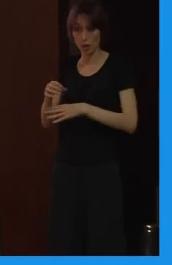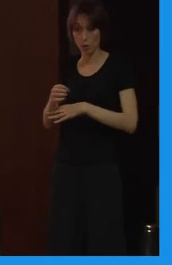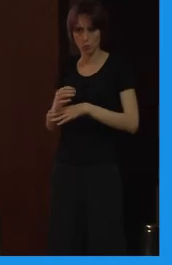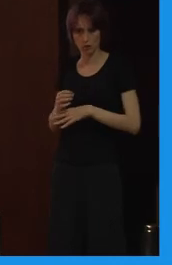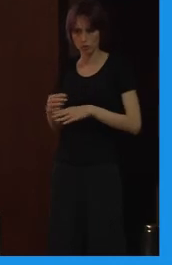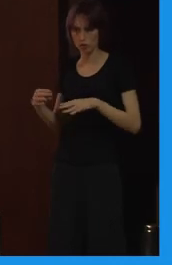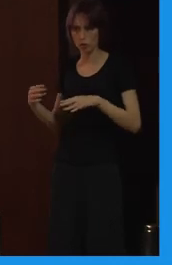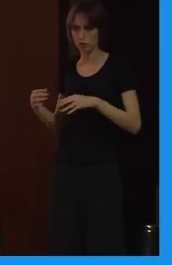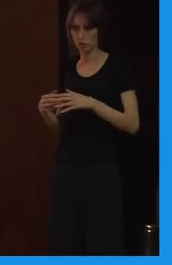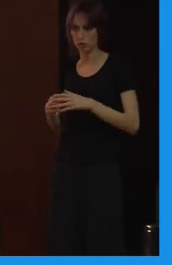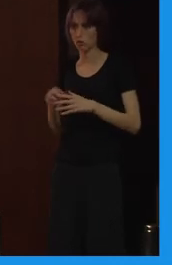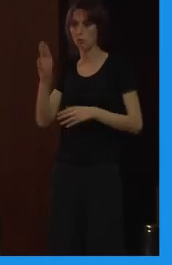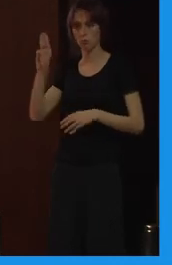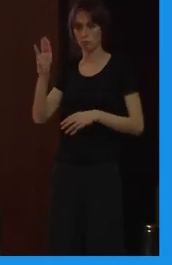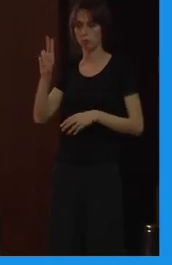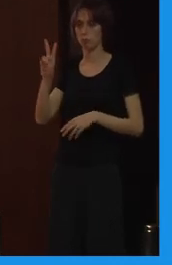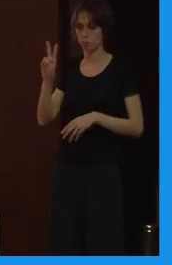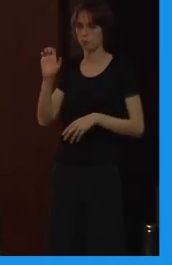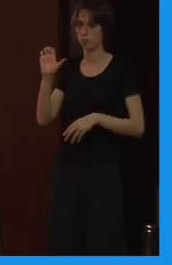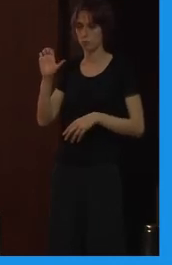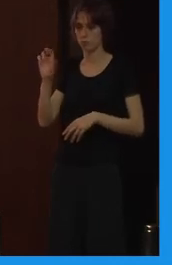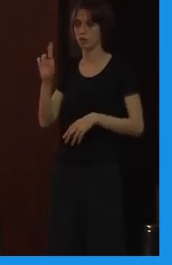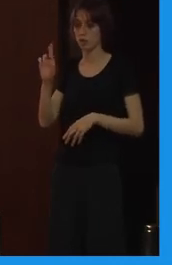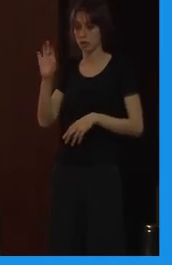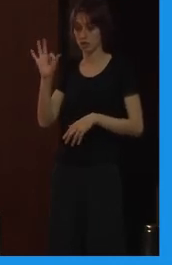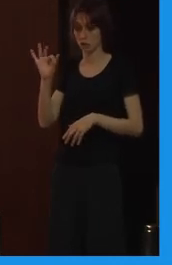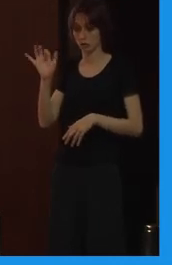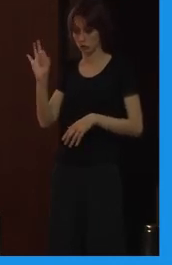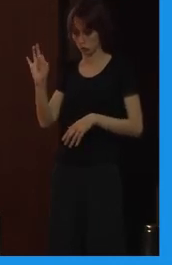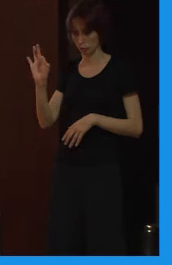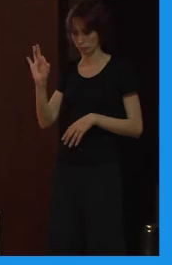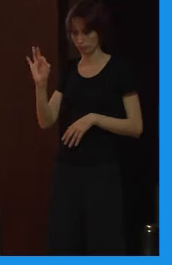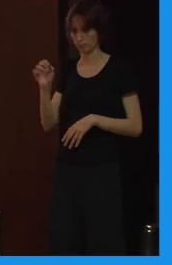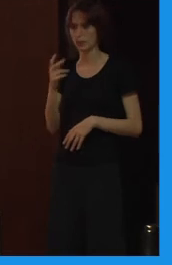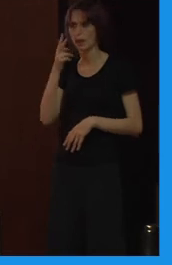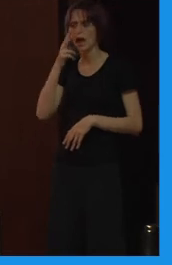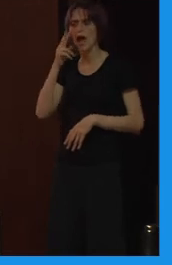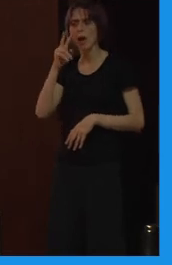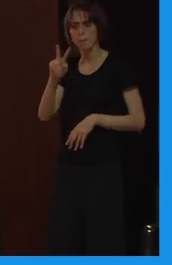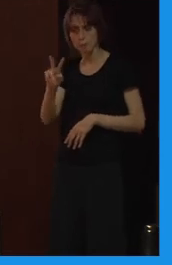Para que haya un déficit de hormona de crecimiento hay que hacer una prueba muy, digamos,